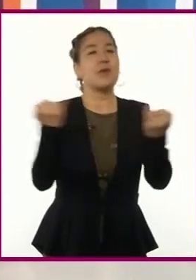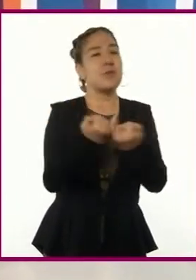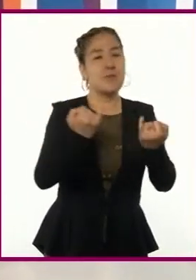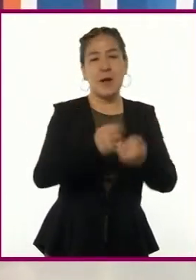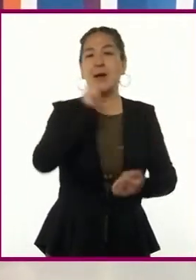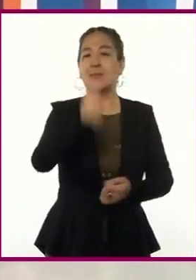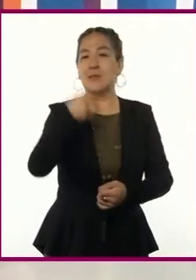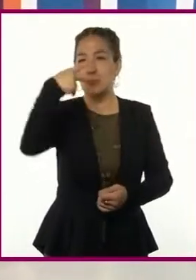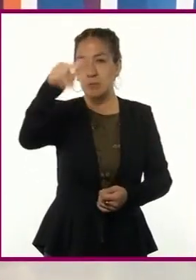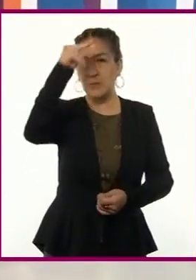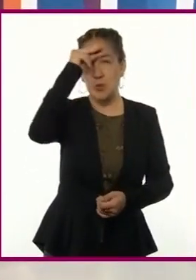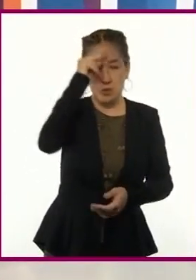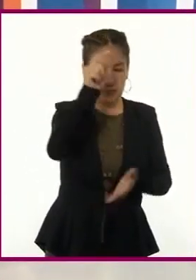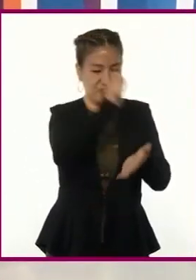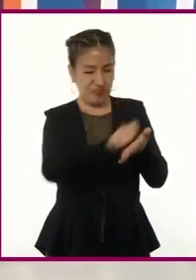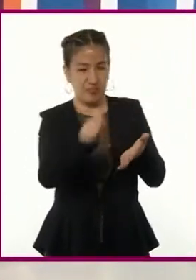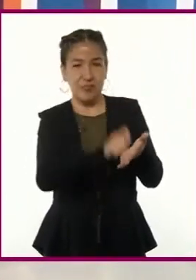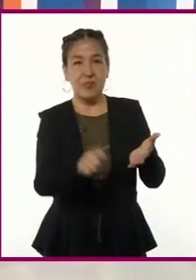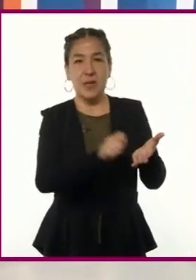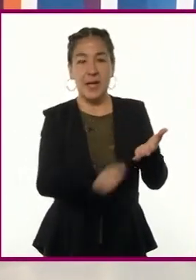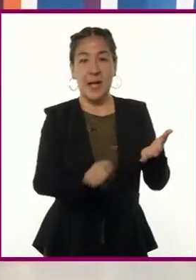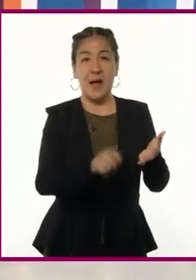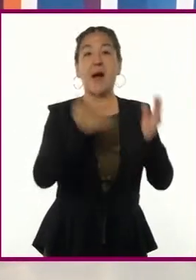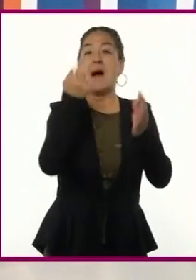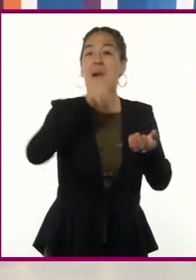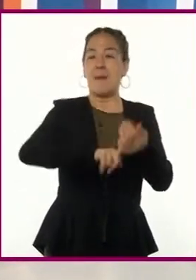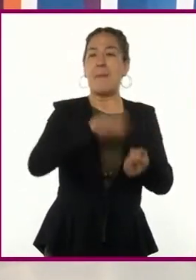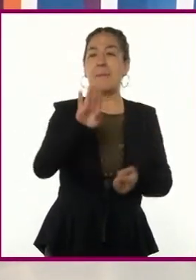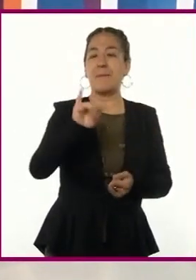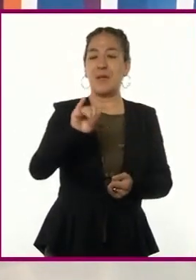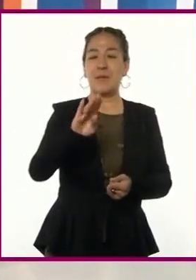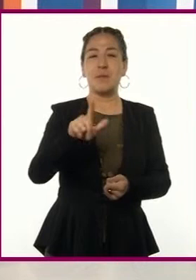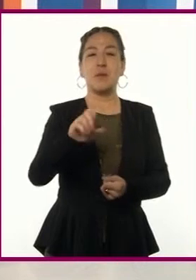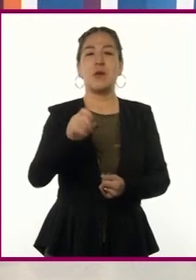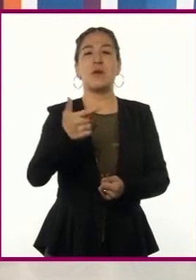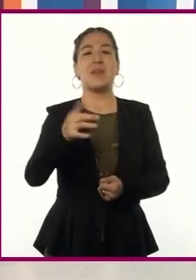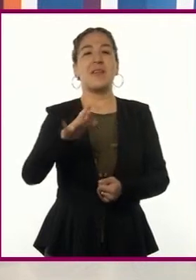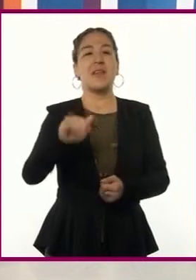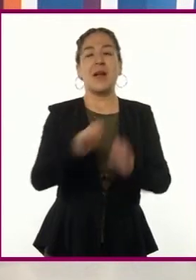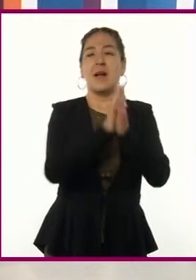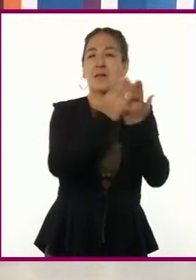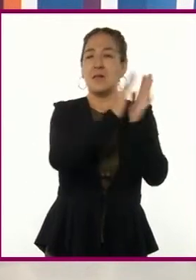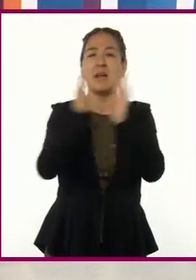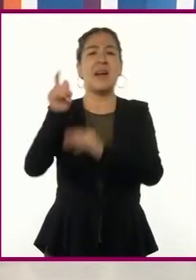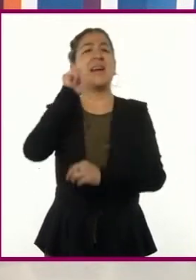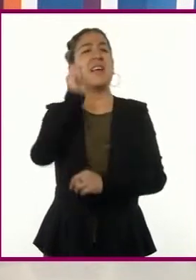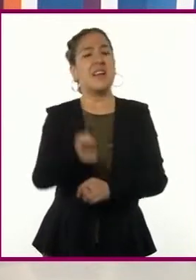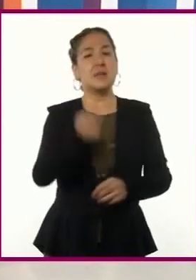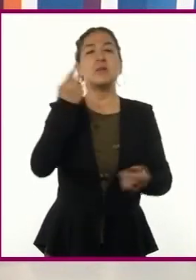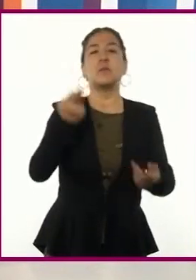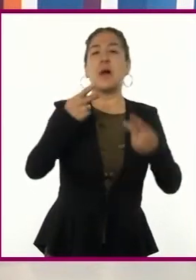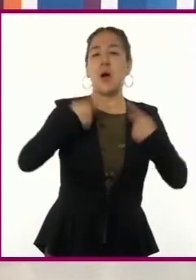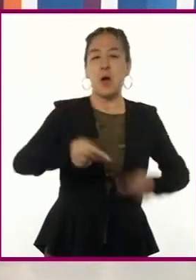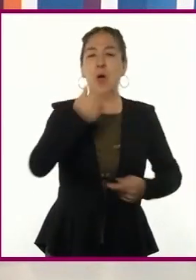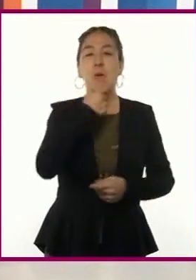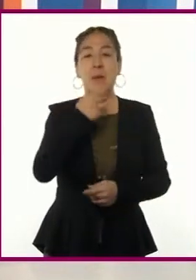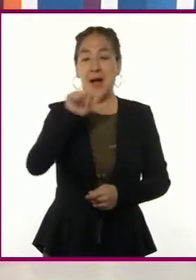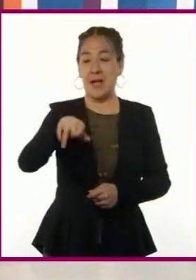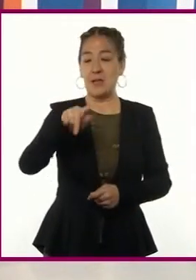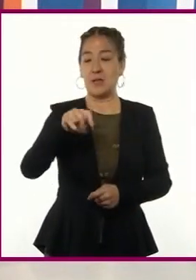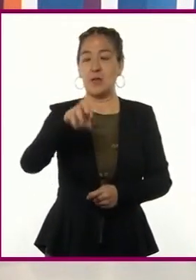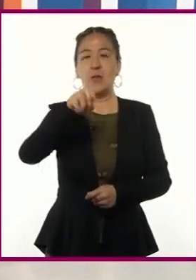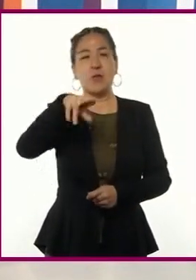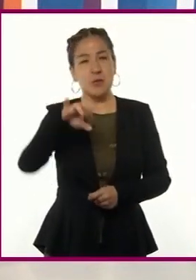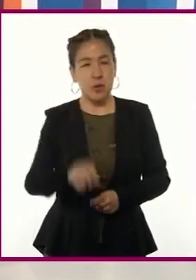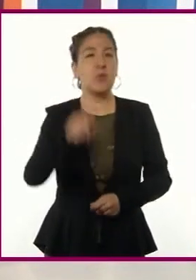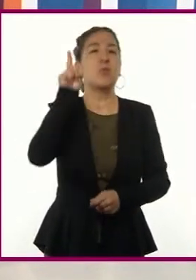intelectual. En la bibliografía, lo mismo, aparecen virreyes como Antonio de Mendoza, que poetisas como Sor Juana